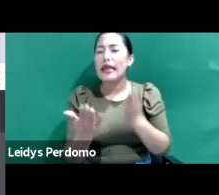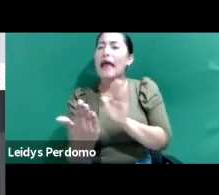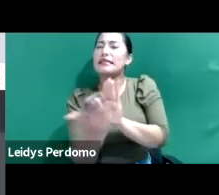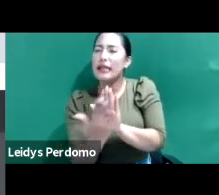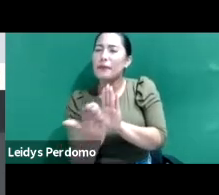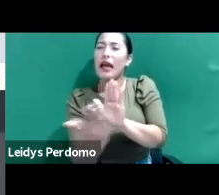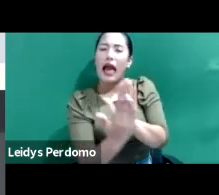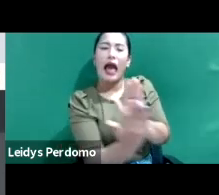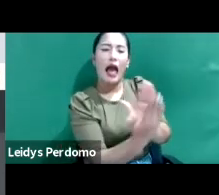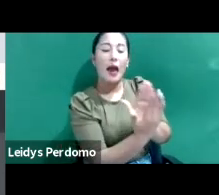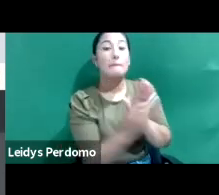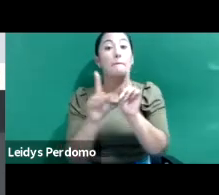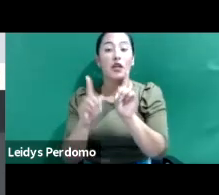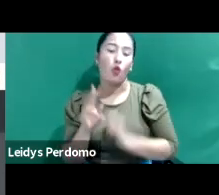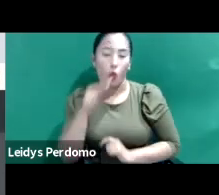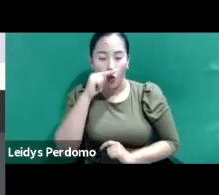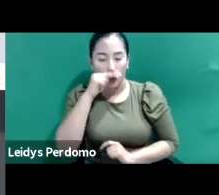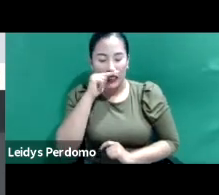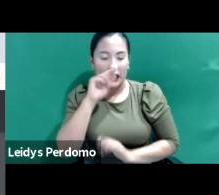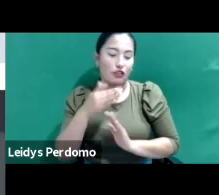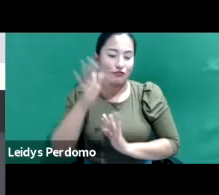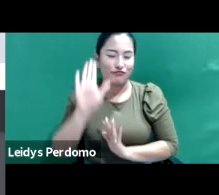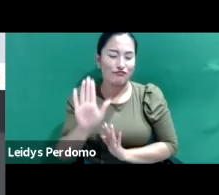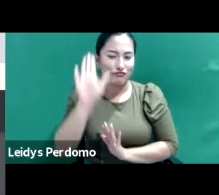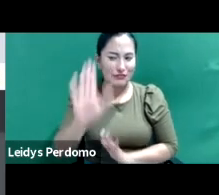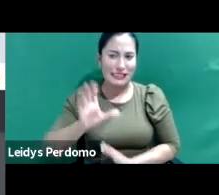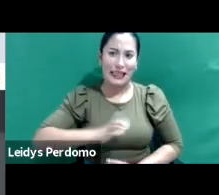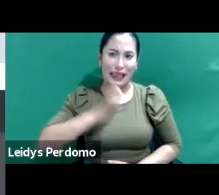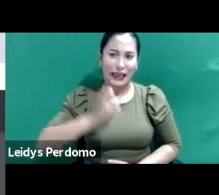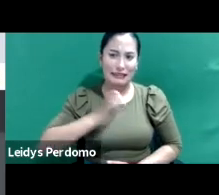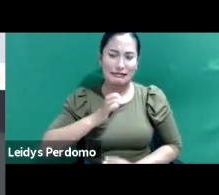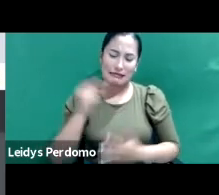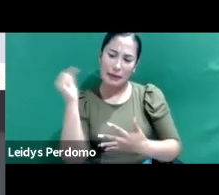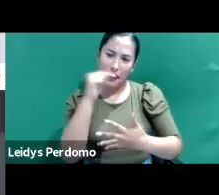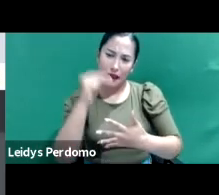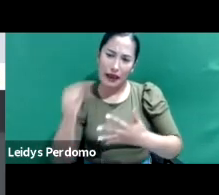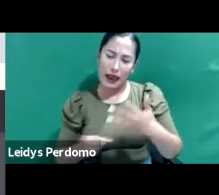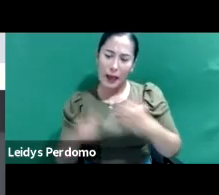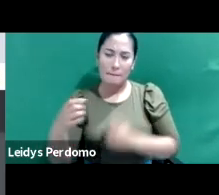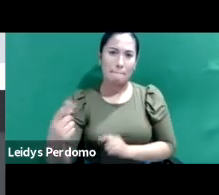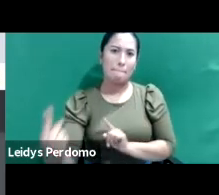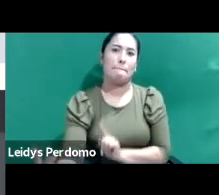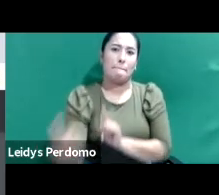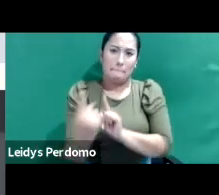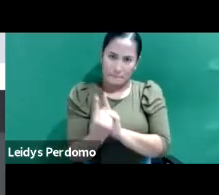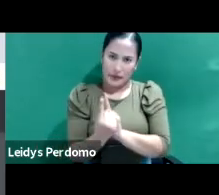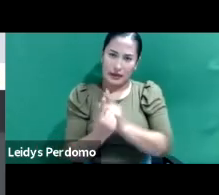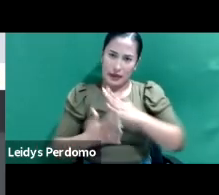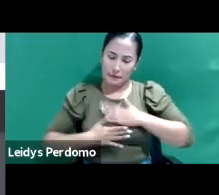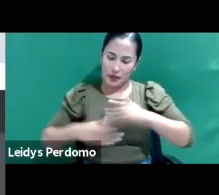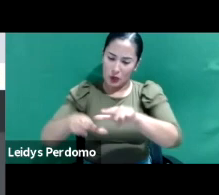yo, cuando me llega un niño con estas características y que llega a mi consulta, tengo